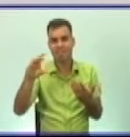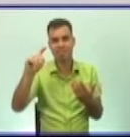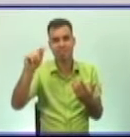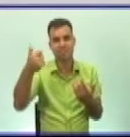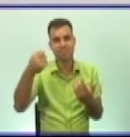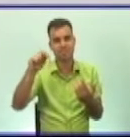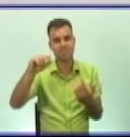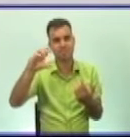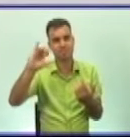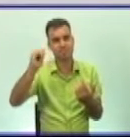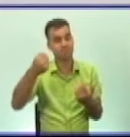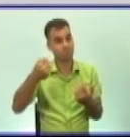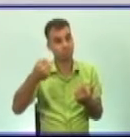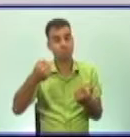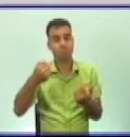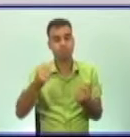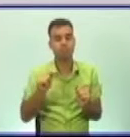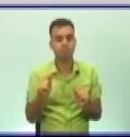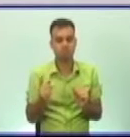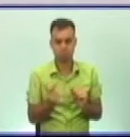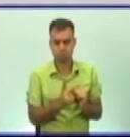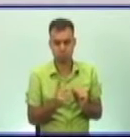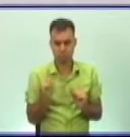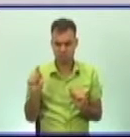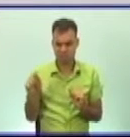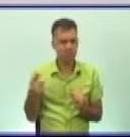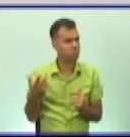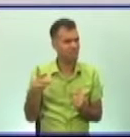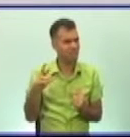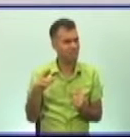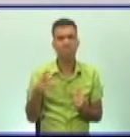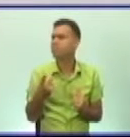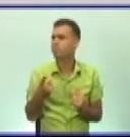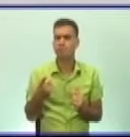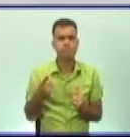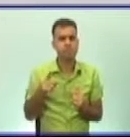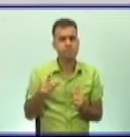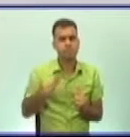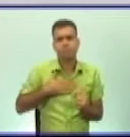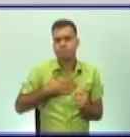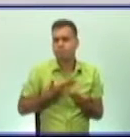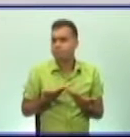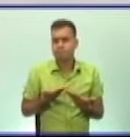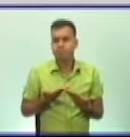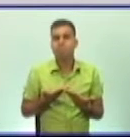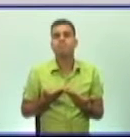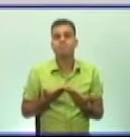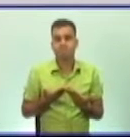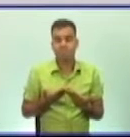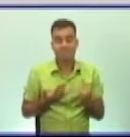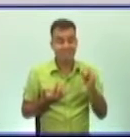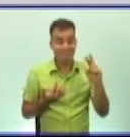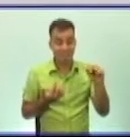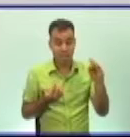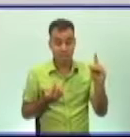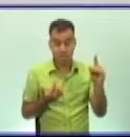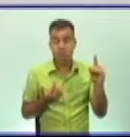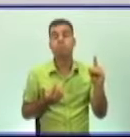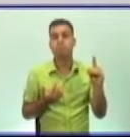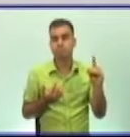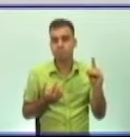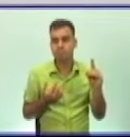de la reactancia no son datos. Nosotros tenemos como datos los valores de la inductancia y de la